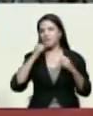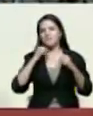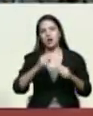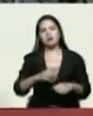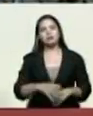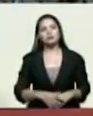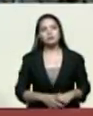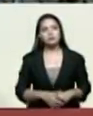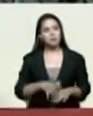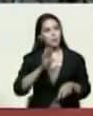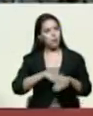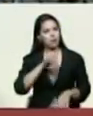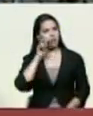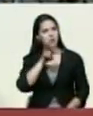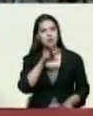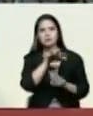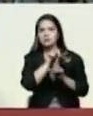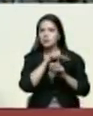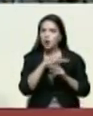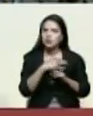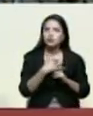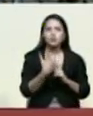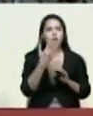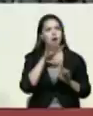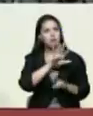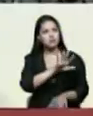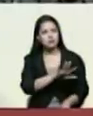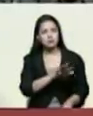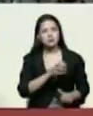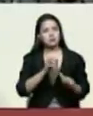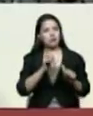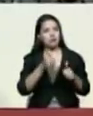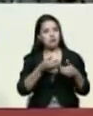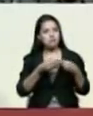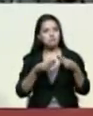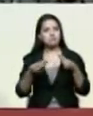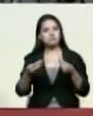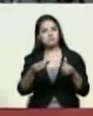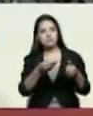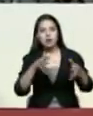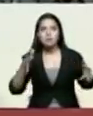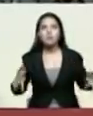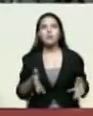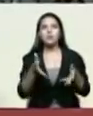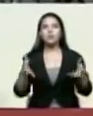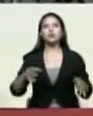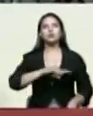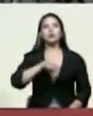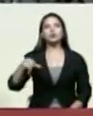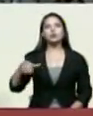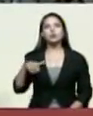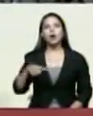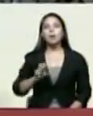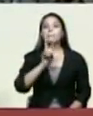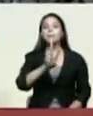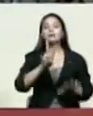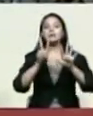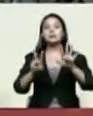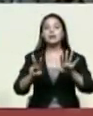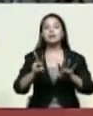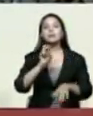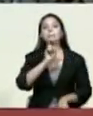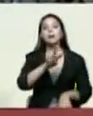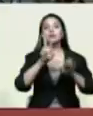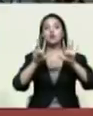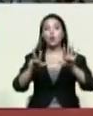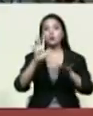Bajo esa situación, quizás la mecha que nos dio impulso a nosotros fue el 27 y 28 de febrero del año